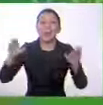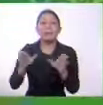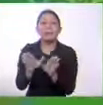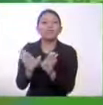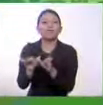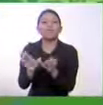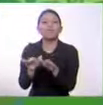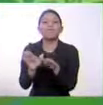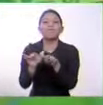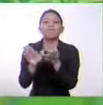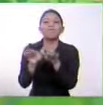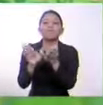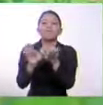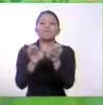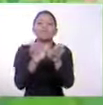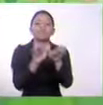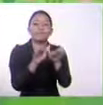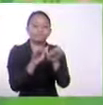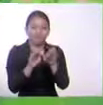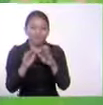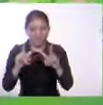la la la la la la la la la.